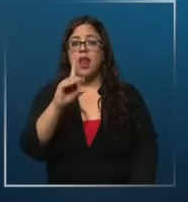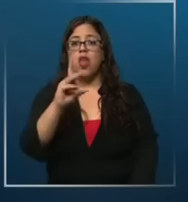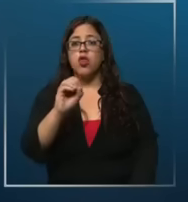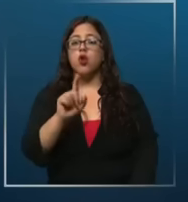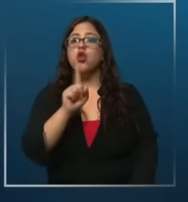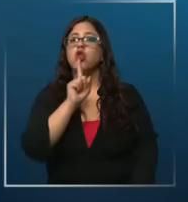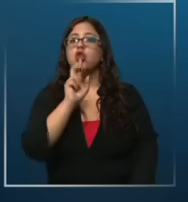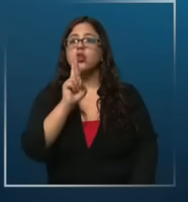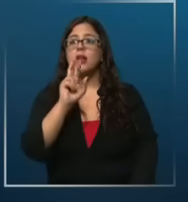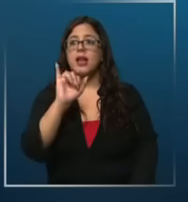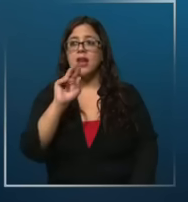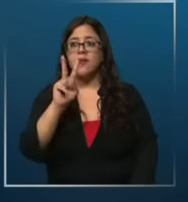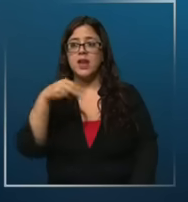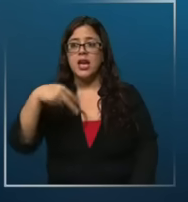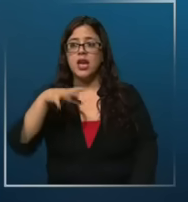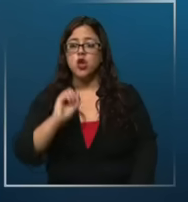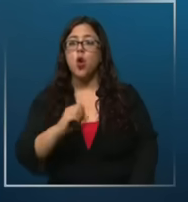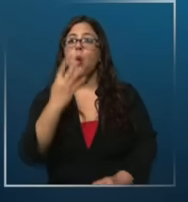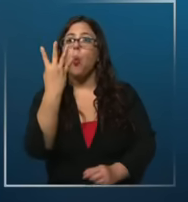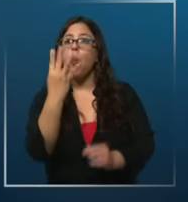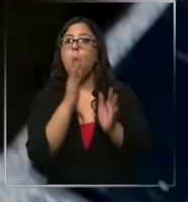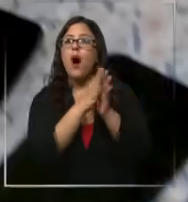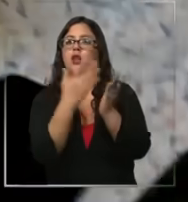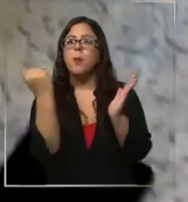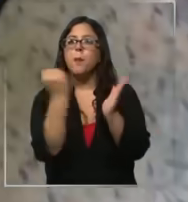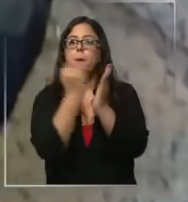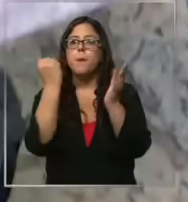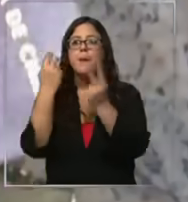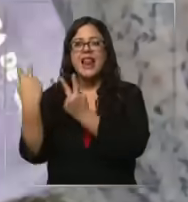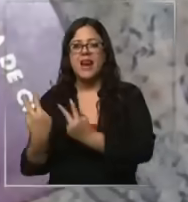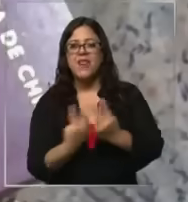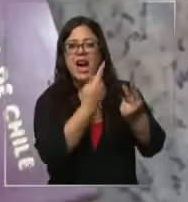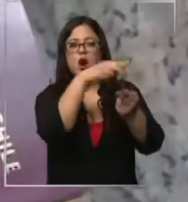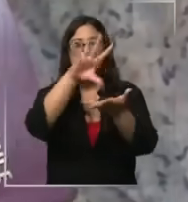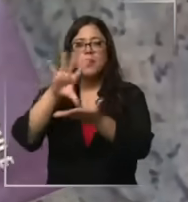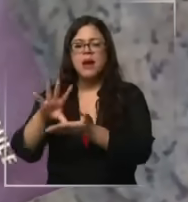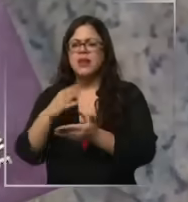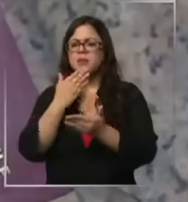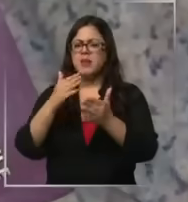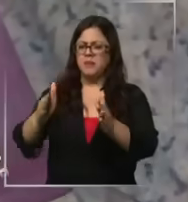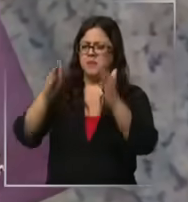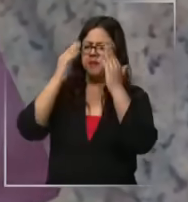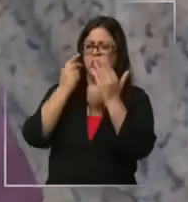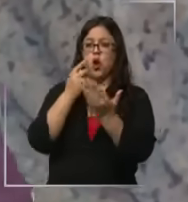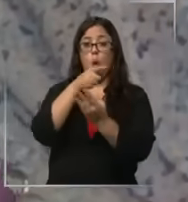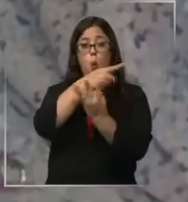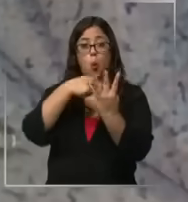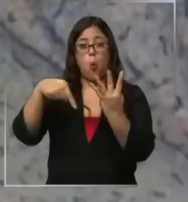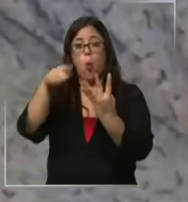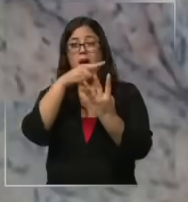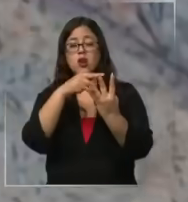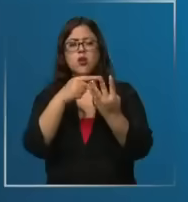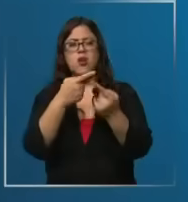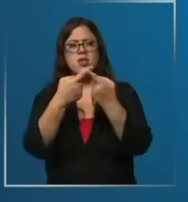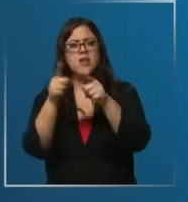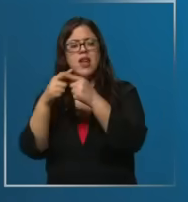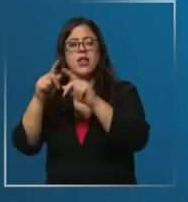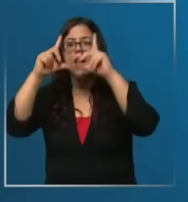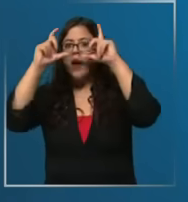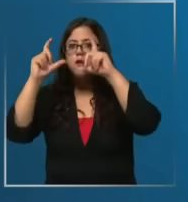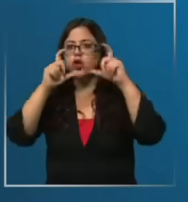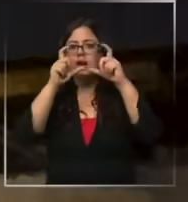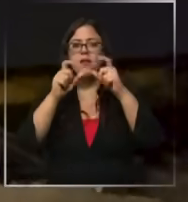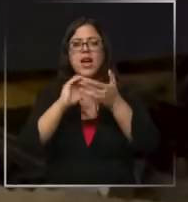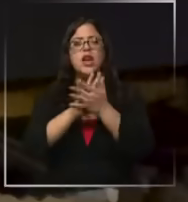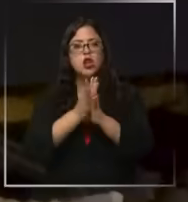4 pasaportes en los cuales lo utilizaba para poder salir del país, y nos llamó la atención que estos 4 pasaportes tenían diferentes fotografías y estaban